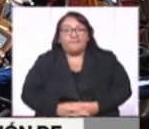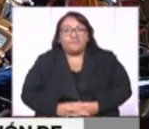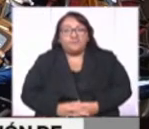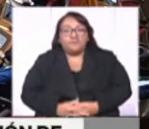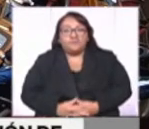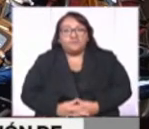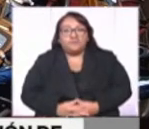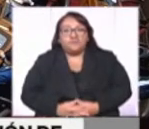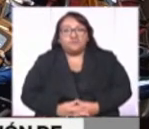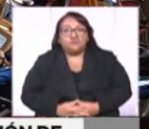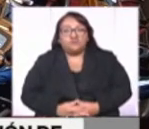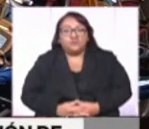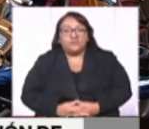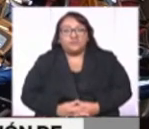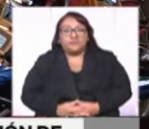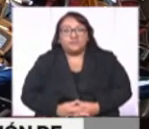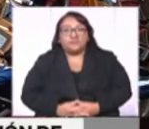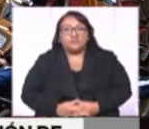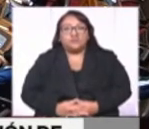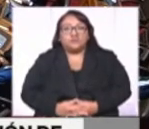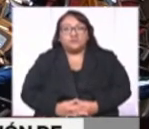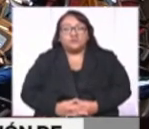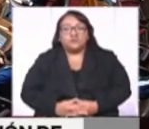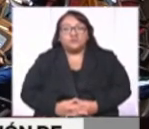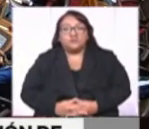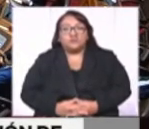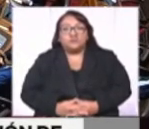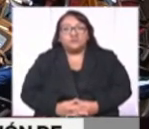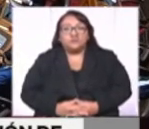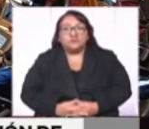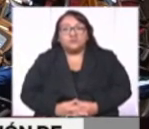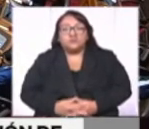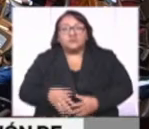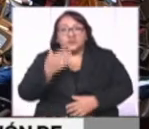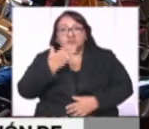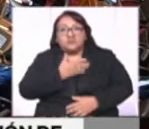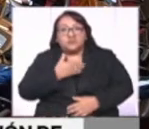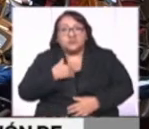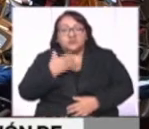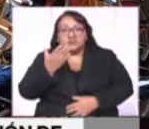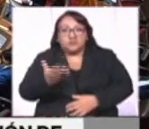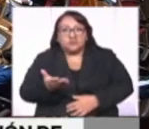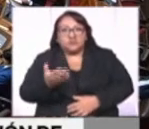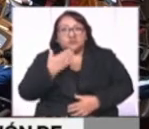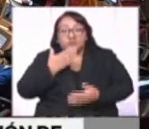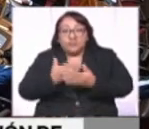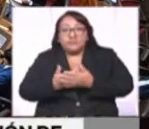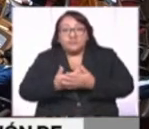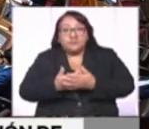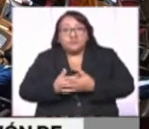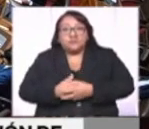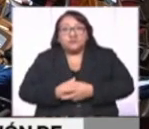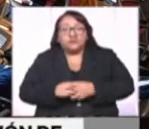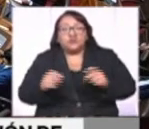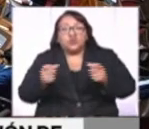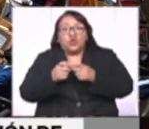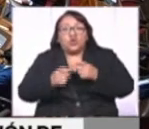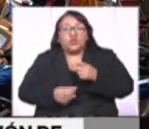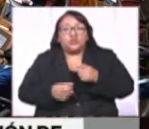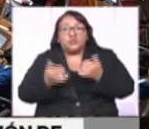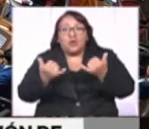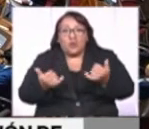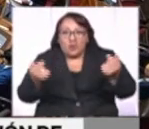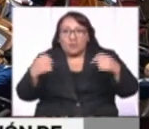Gracias, presidente. Yo quiero darle la oportunidad, agradecerle a todos los congresistas por estar